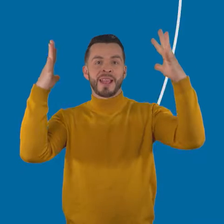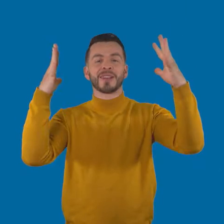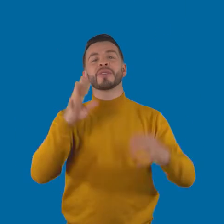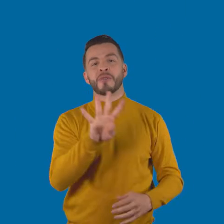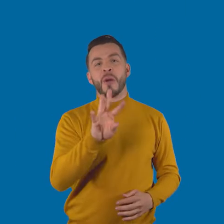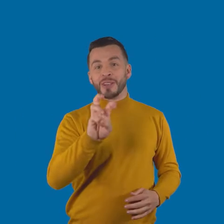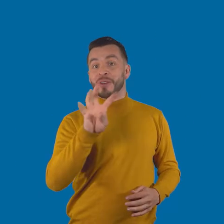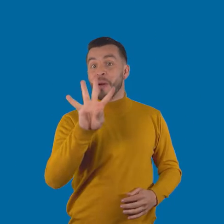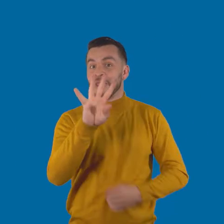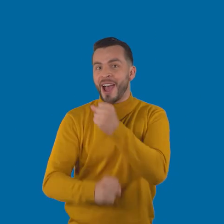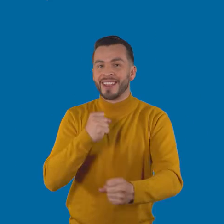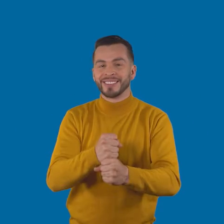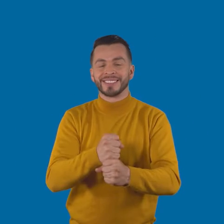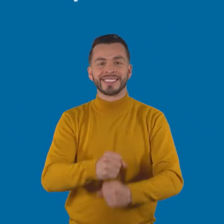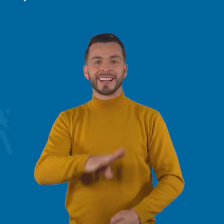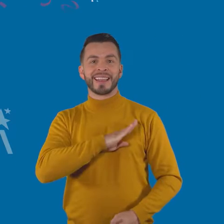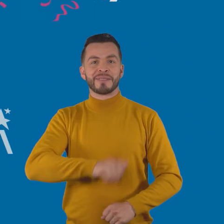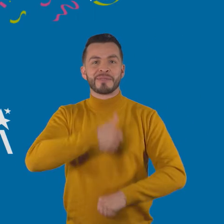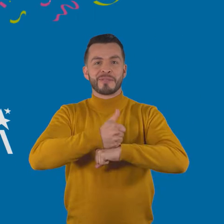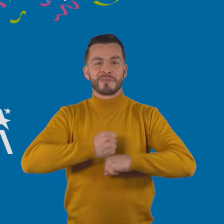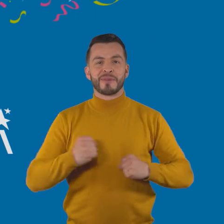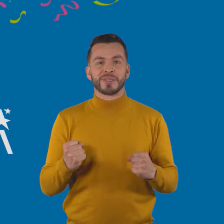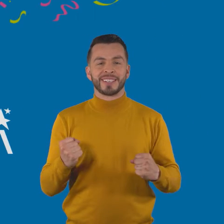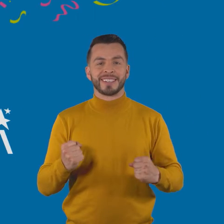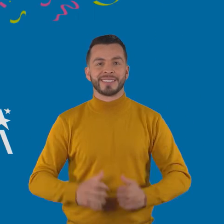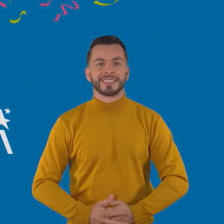Bogotá que estamos construyendo, 484 años. Alcaldía Mayor de Bogotá.